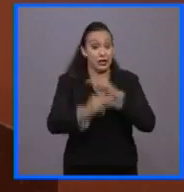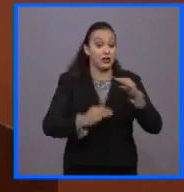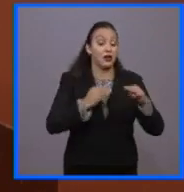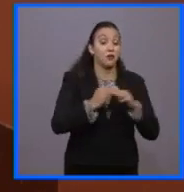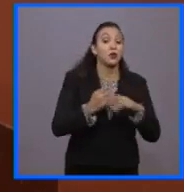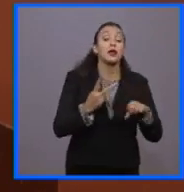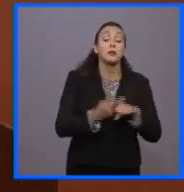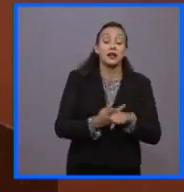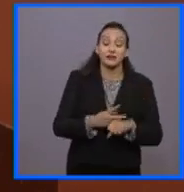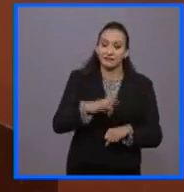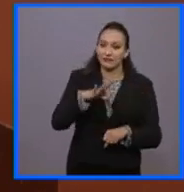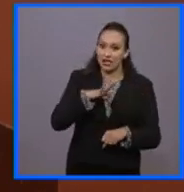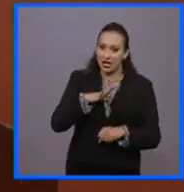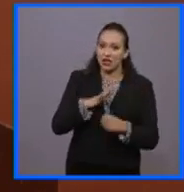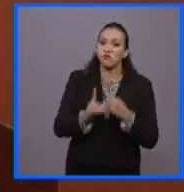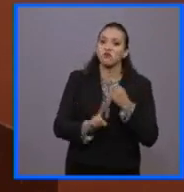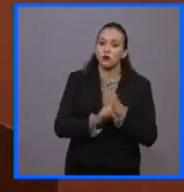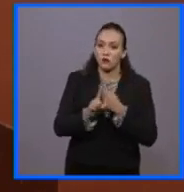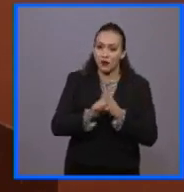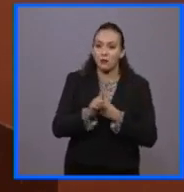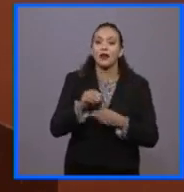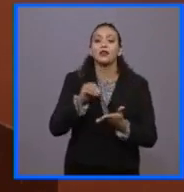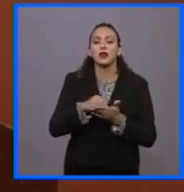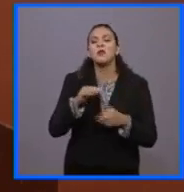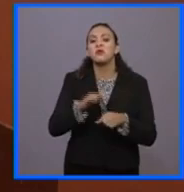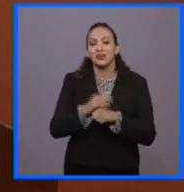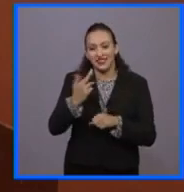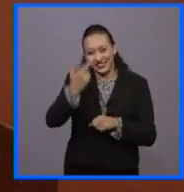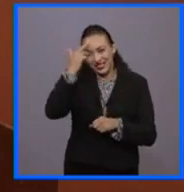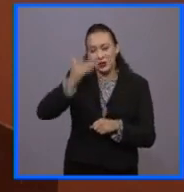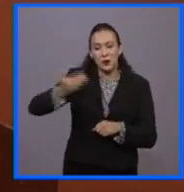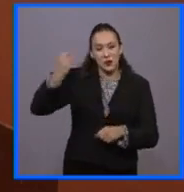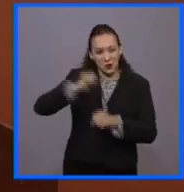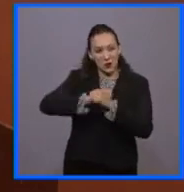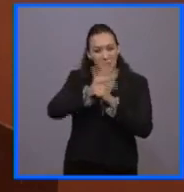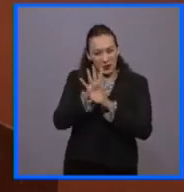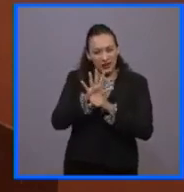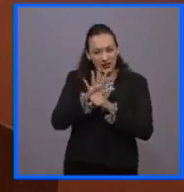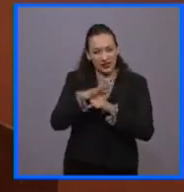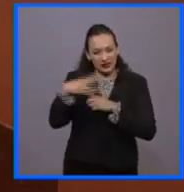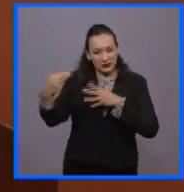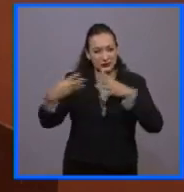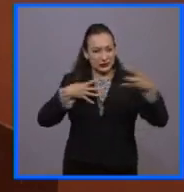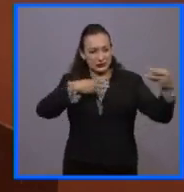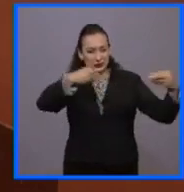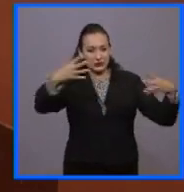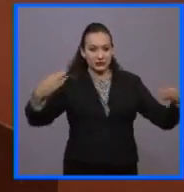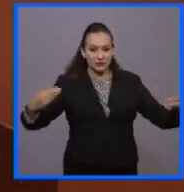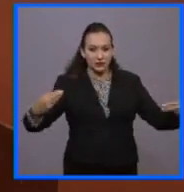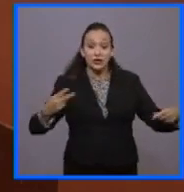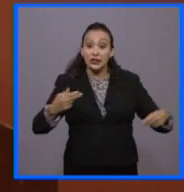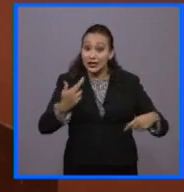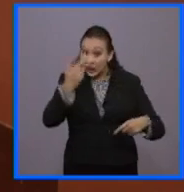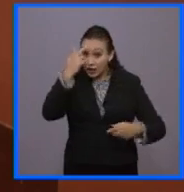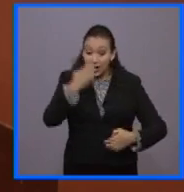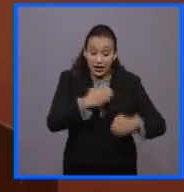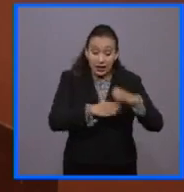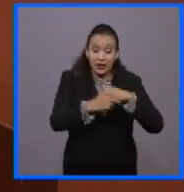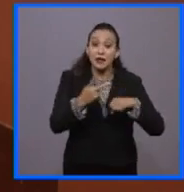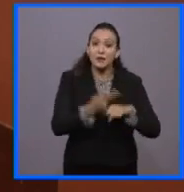heredan los efectos generados por la pandemia de COVID. La volatilidad de los mercados financieros,